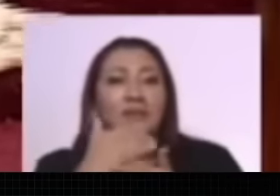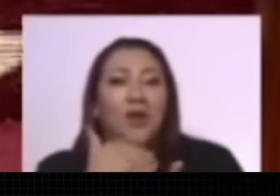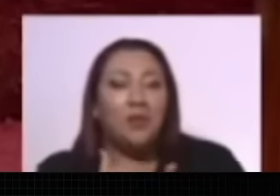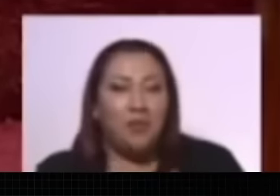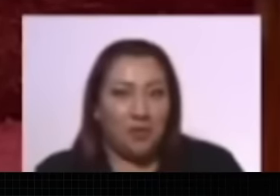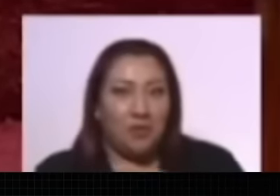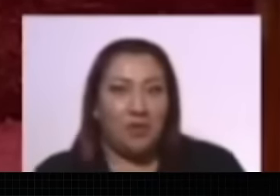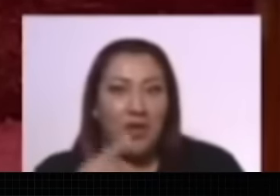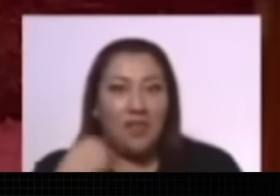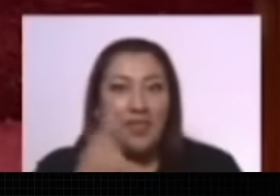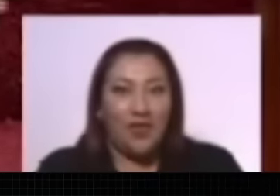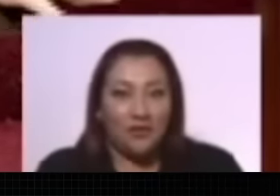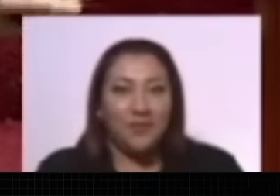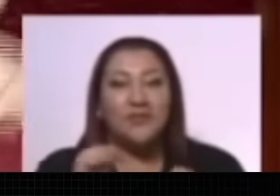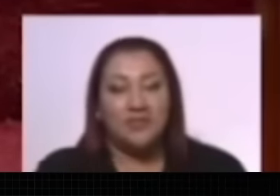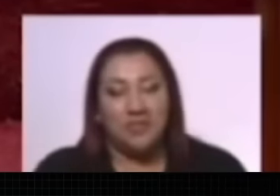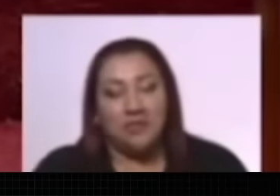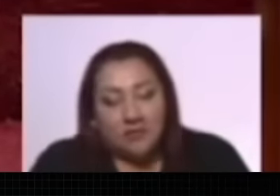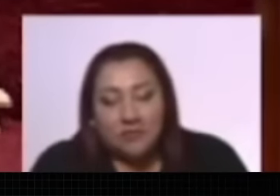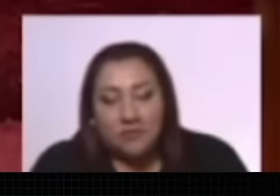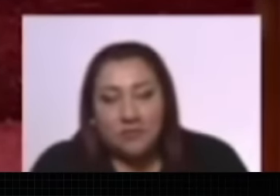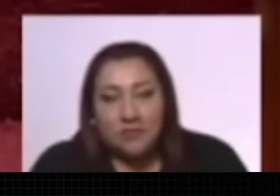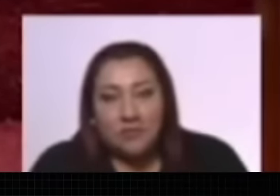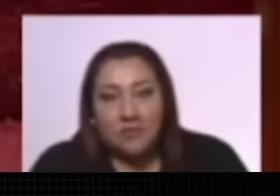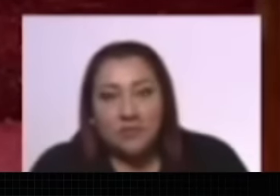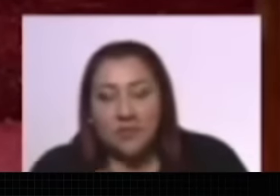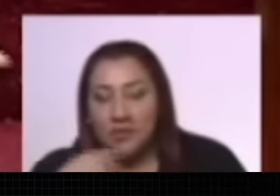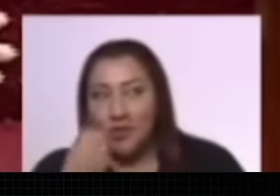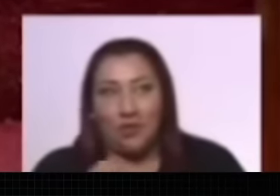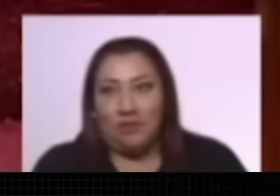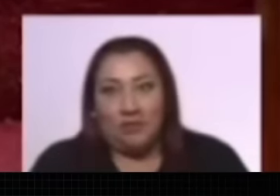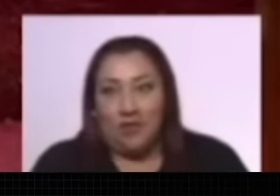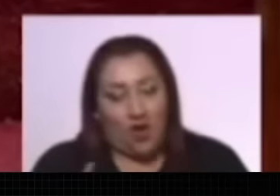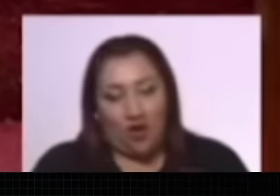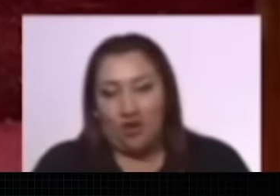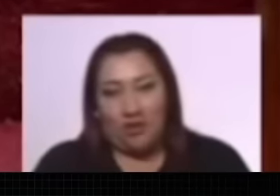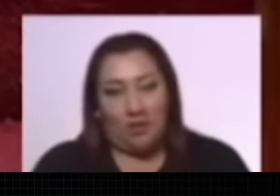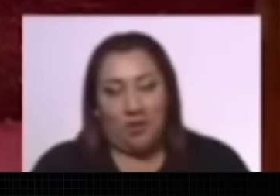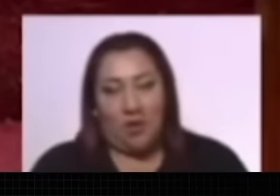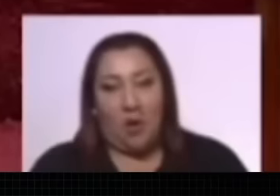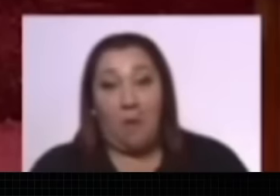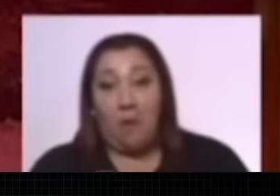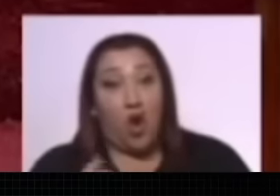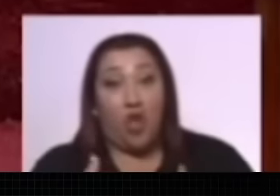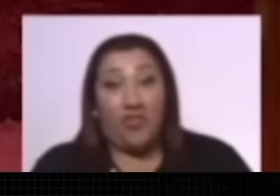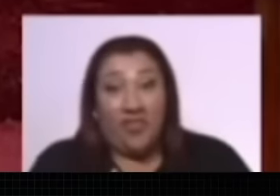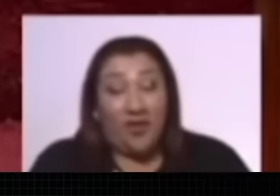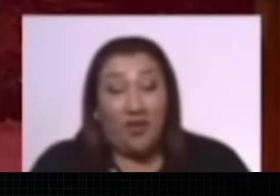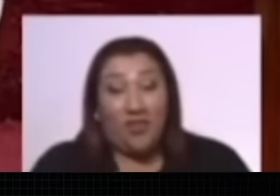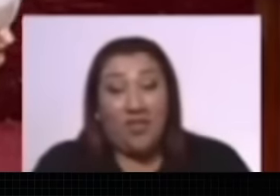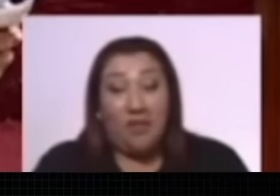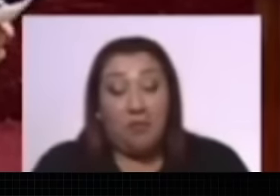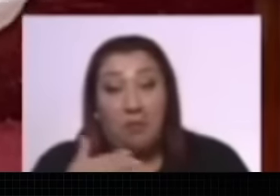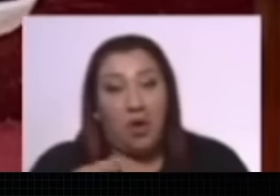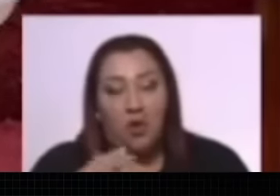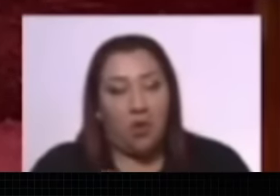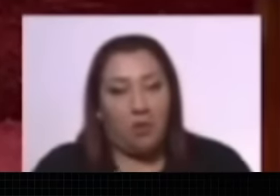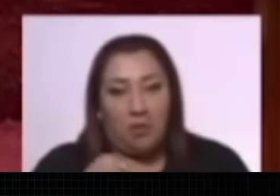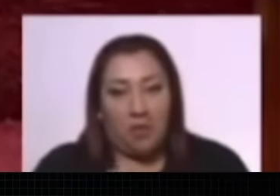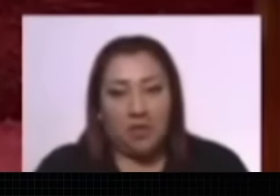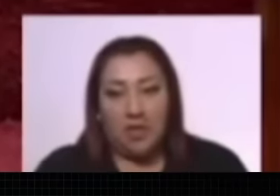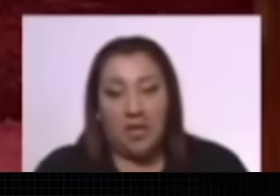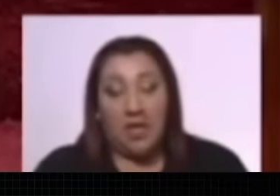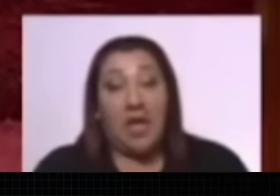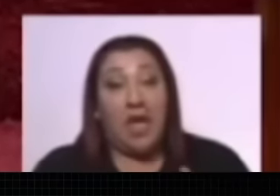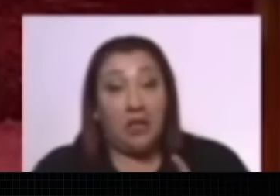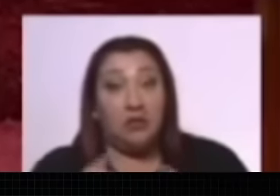que exponían las denuncias eran pues descabellados. No se abrió. Porque no tengo tiempo, más tiempo, no hablo más. En